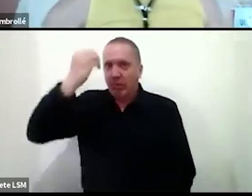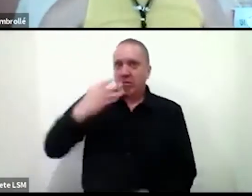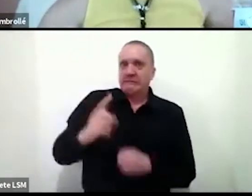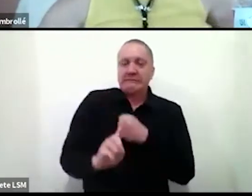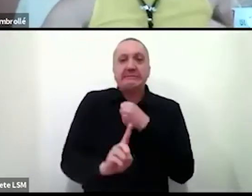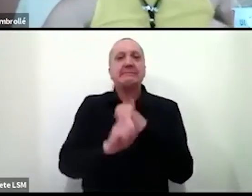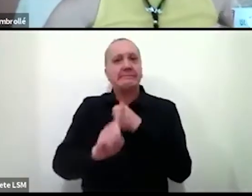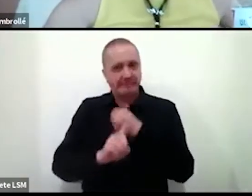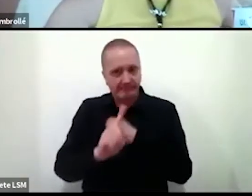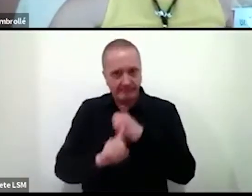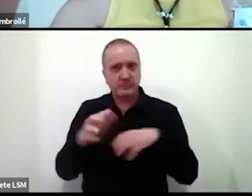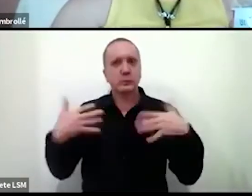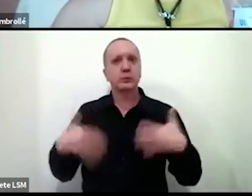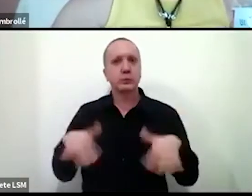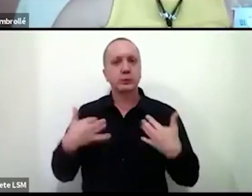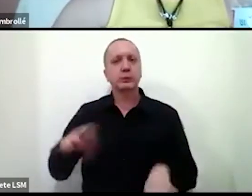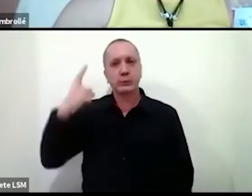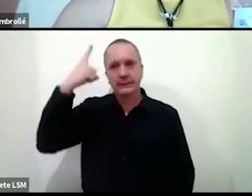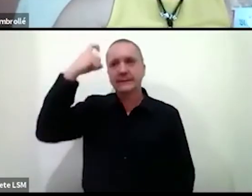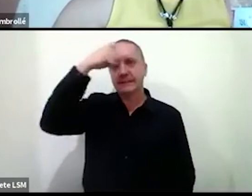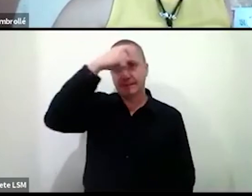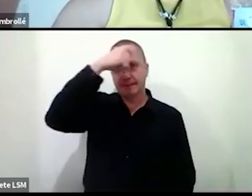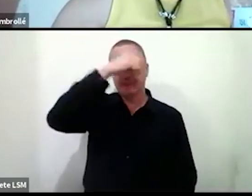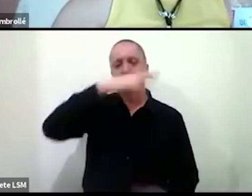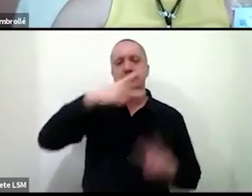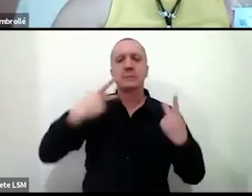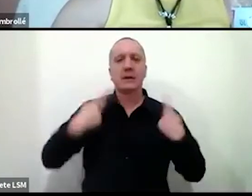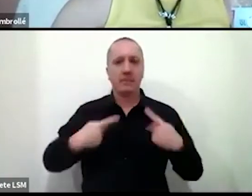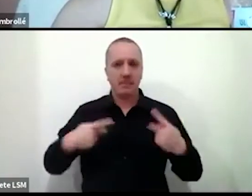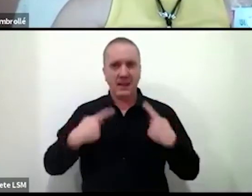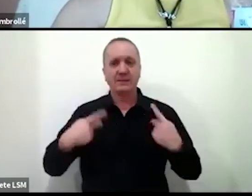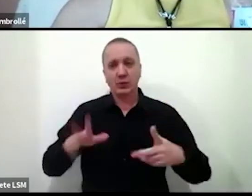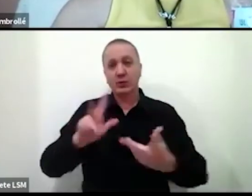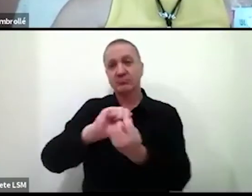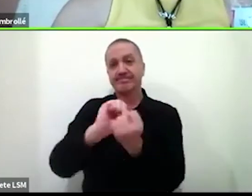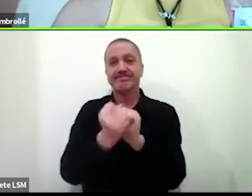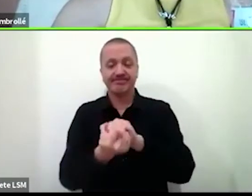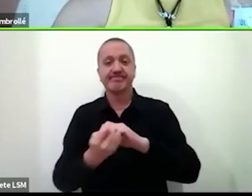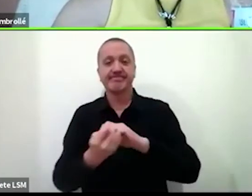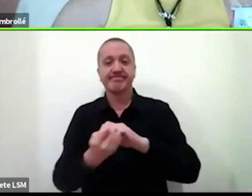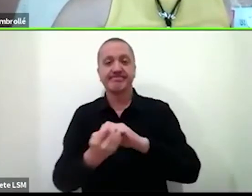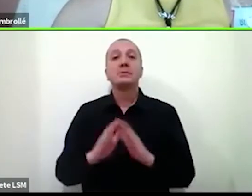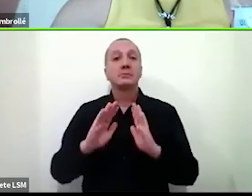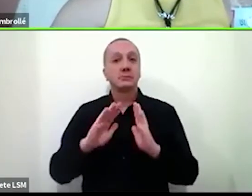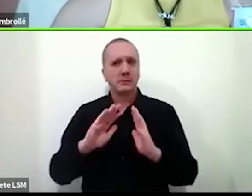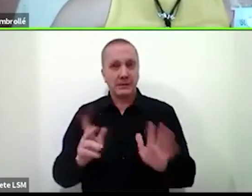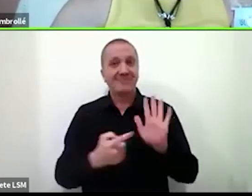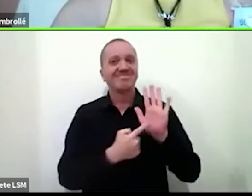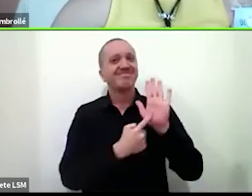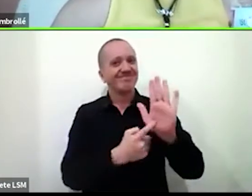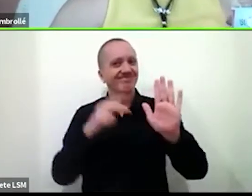una situación crítica, en una situación donde se ha visibilizado una vez más el